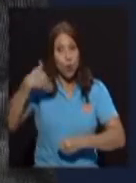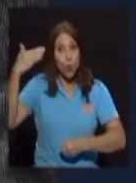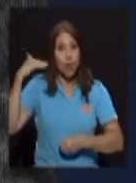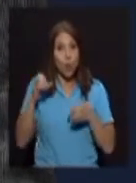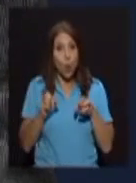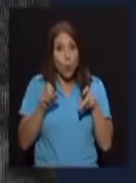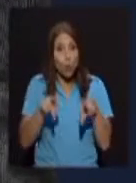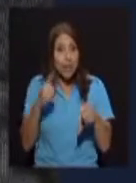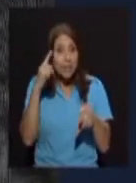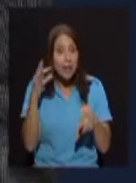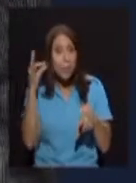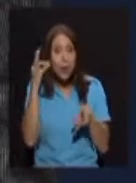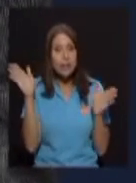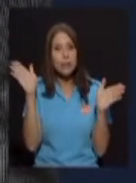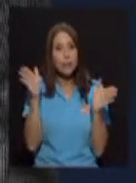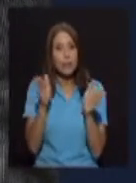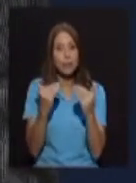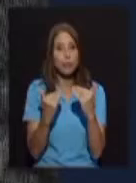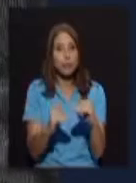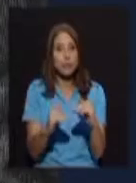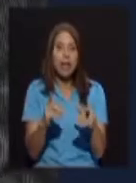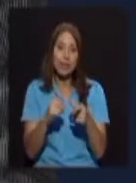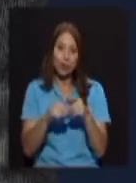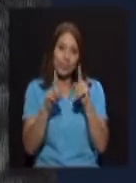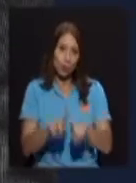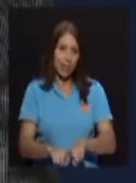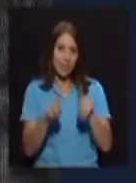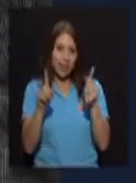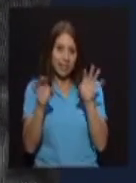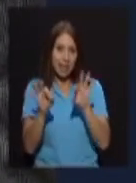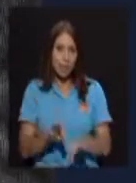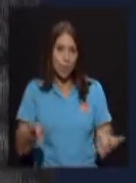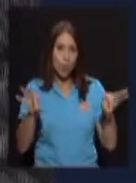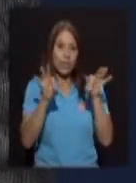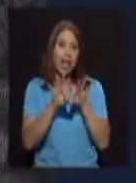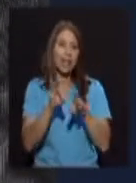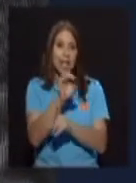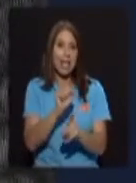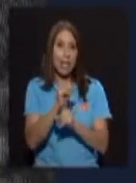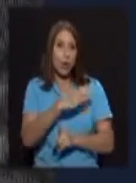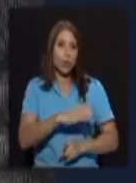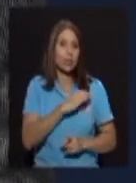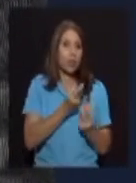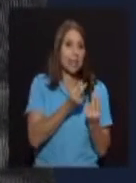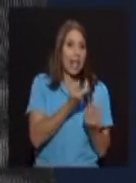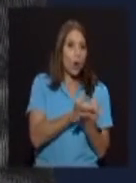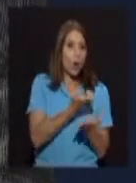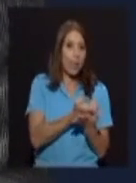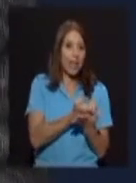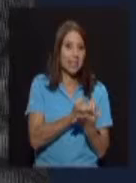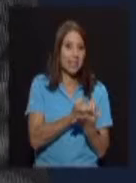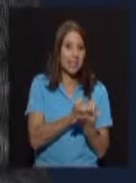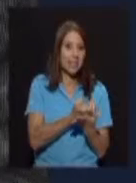muy reducidas. Entonces hay una diferencia importante en términos de condiciones económicas entre hombres y mujeres en los